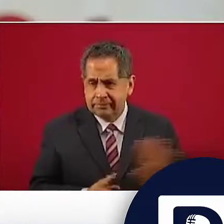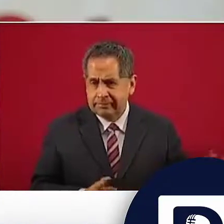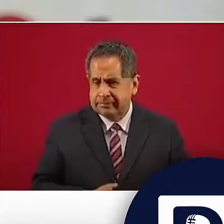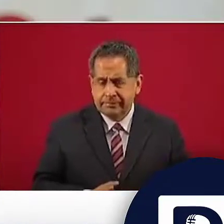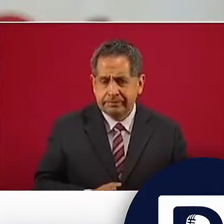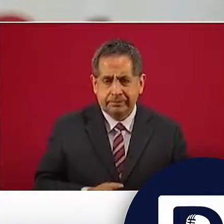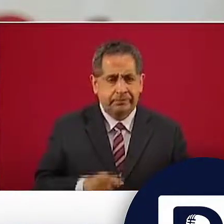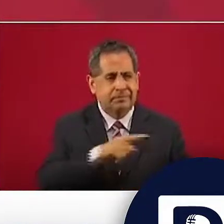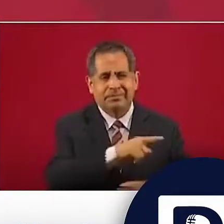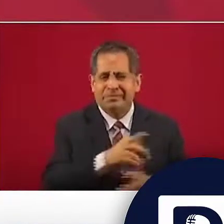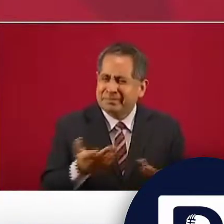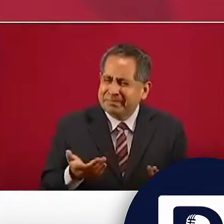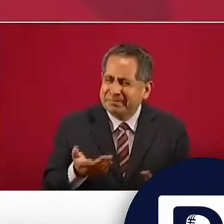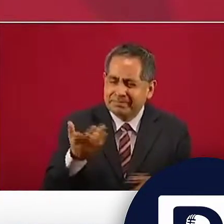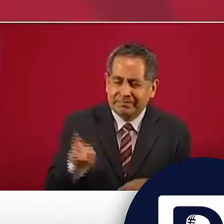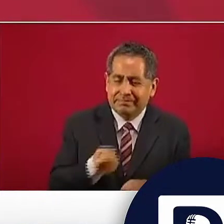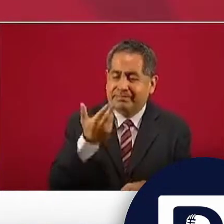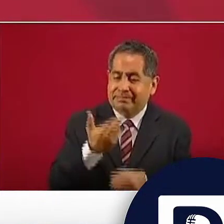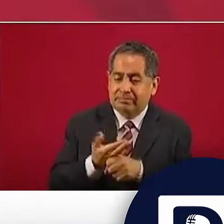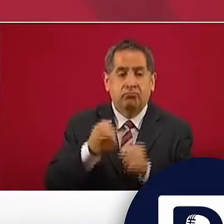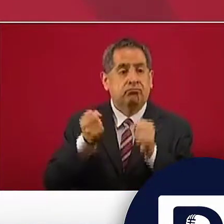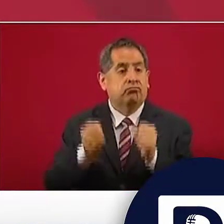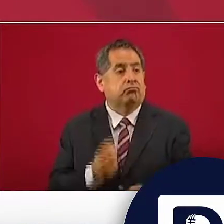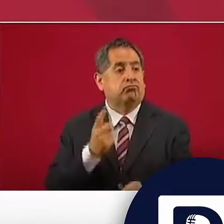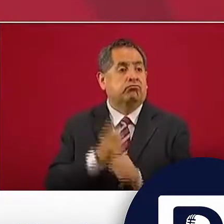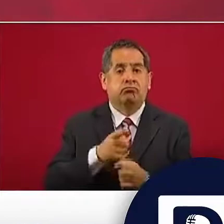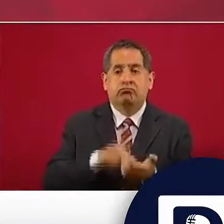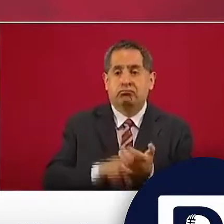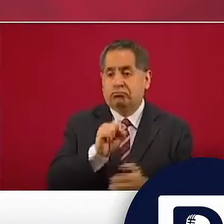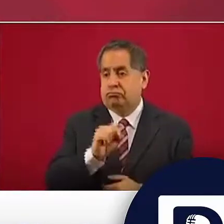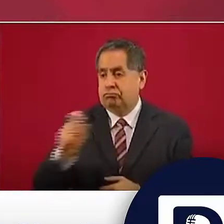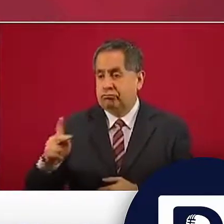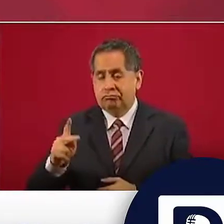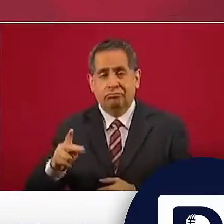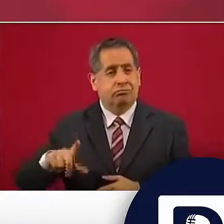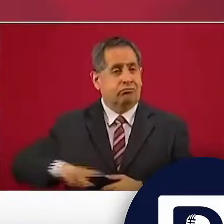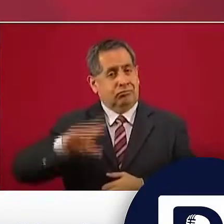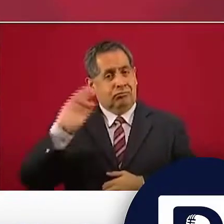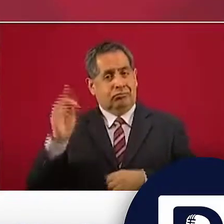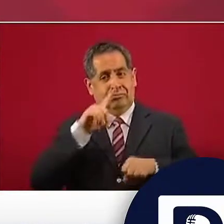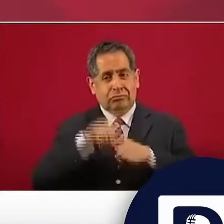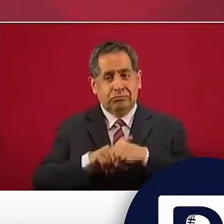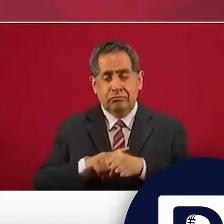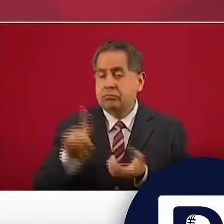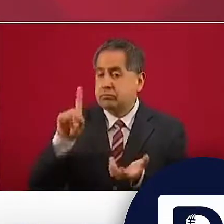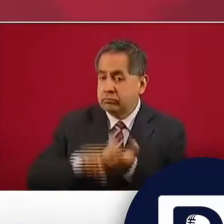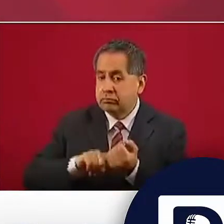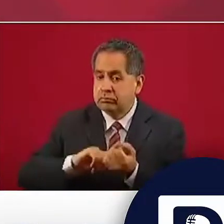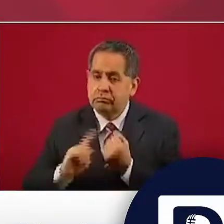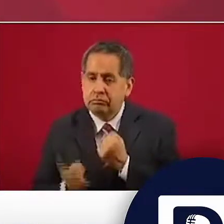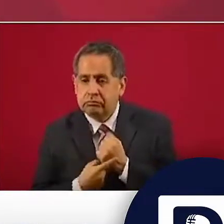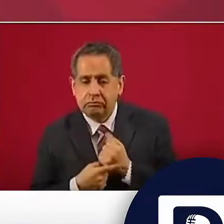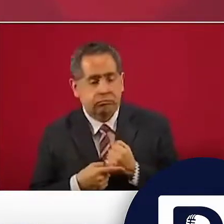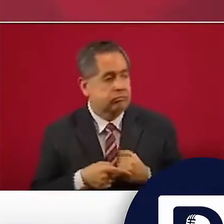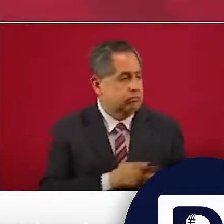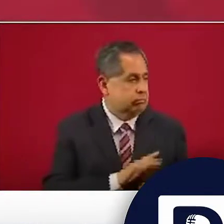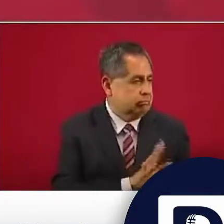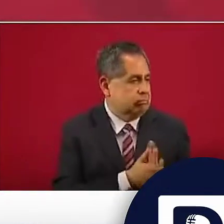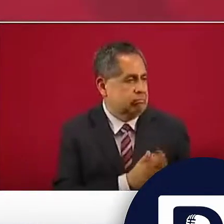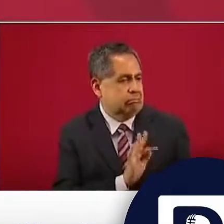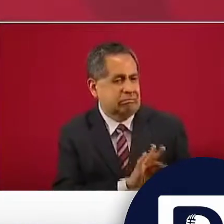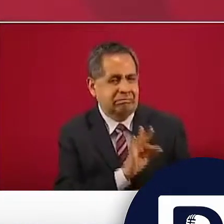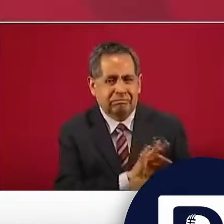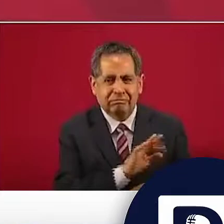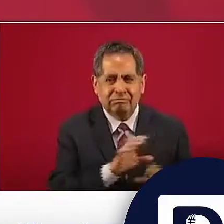actuara como secretario de Seguridad Pública del gobierno federal y al mismo tiempo protegiera a